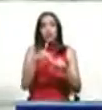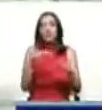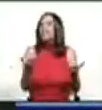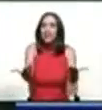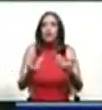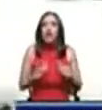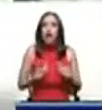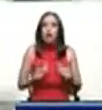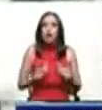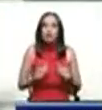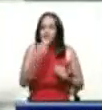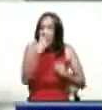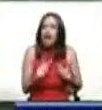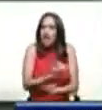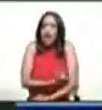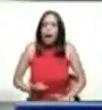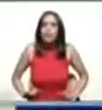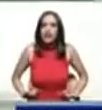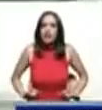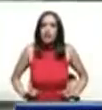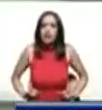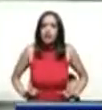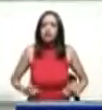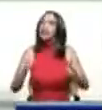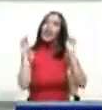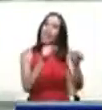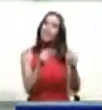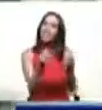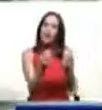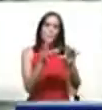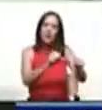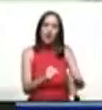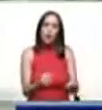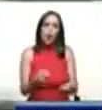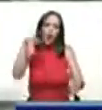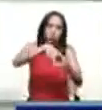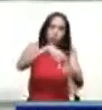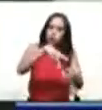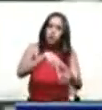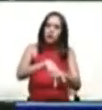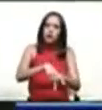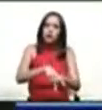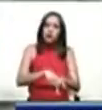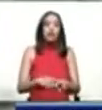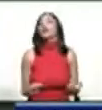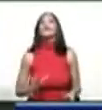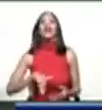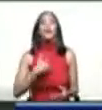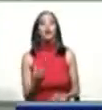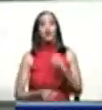miseria, el hambre. Ese es el capitalismo saqueador y explotador. Y para poderlo